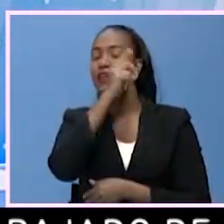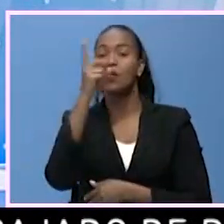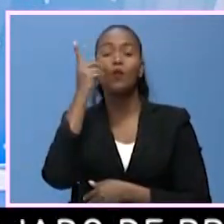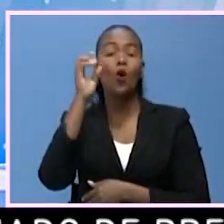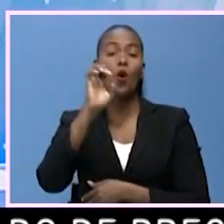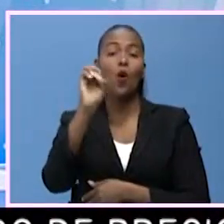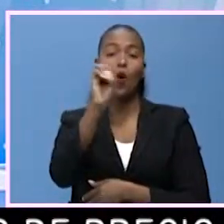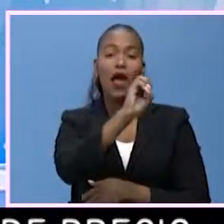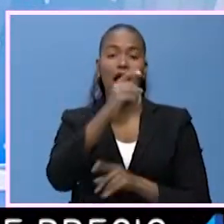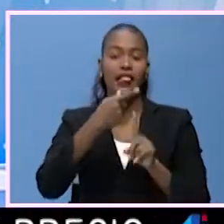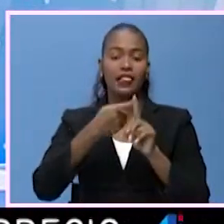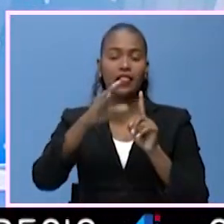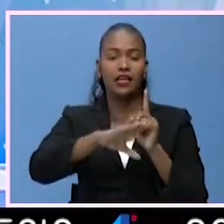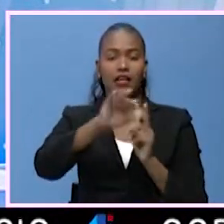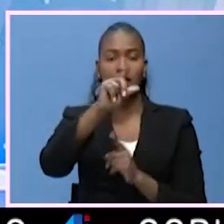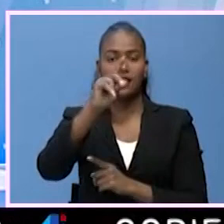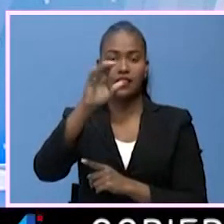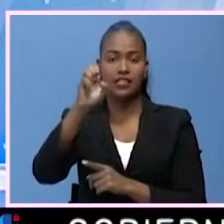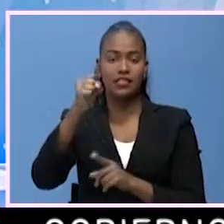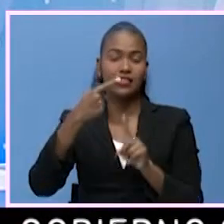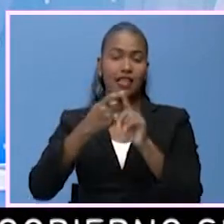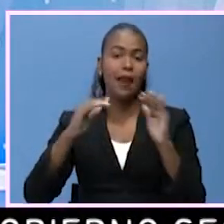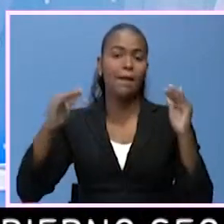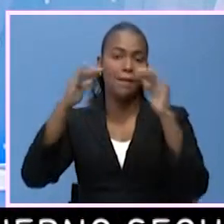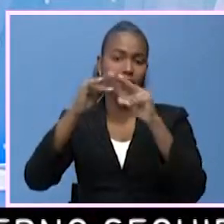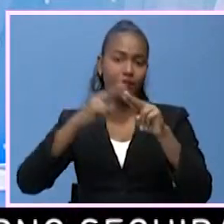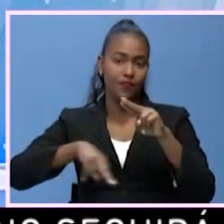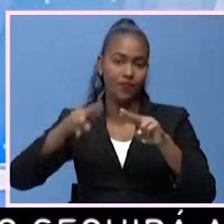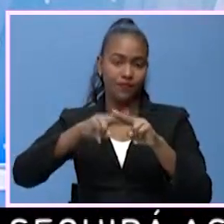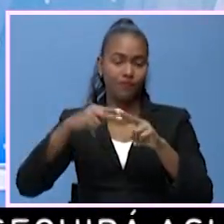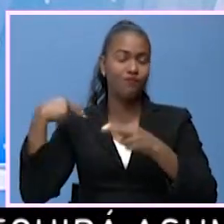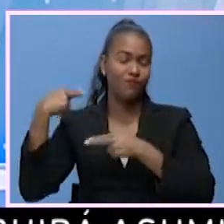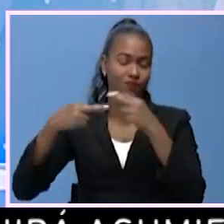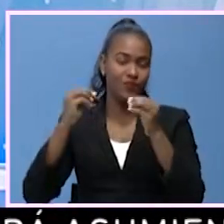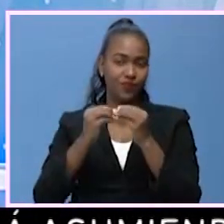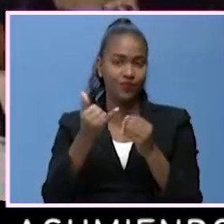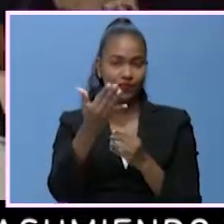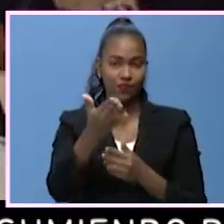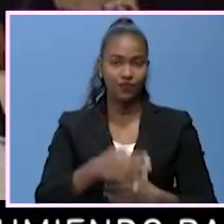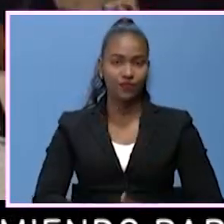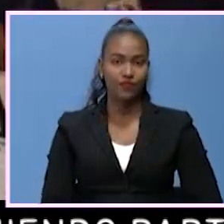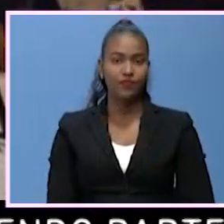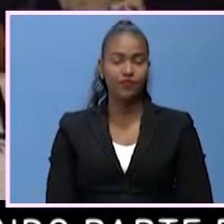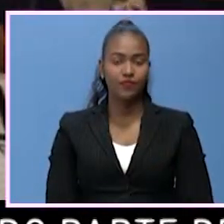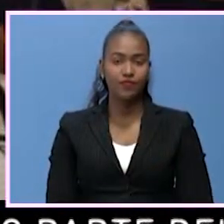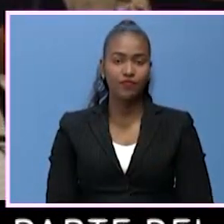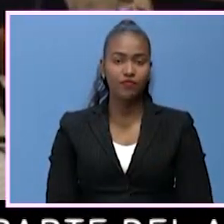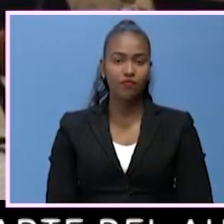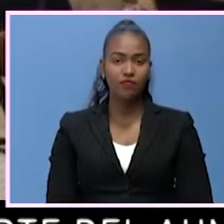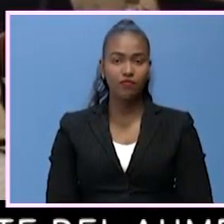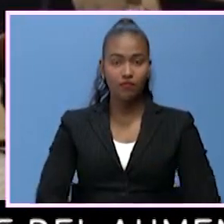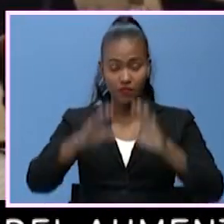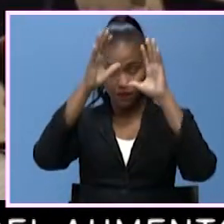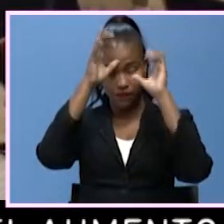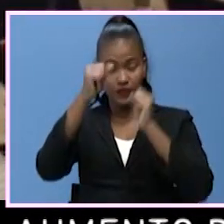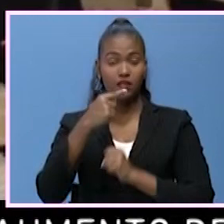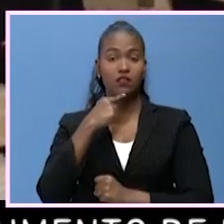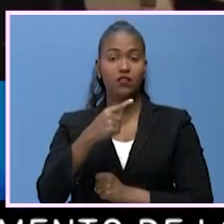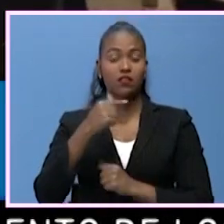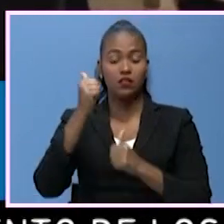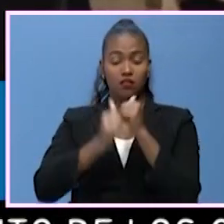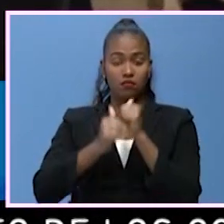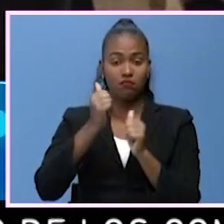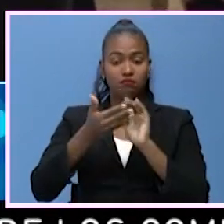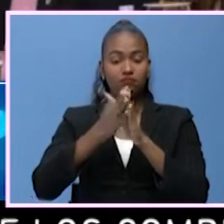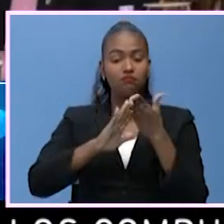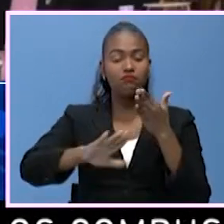Este en el Salón Las Cariátides del Palacio Nacional. Esta es la historia. El mandatario aseguró que los problemas de